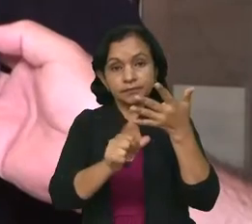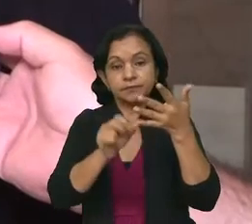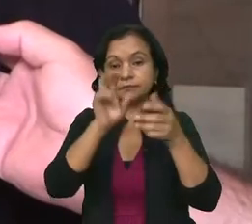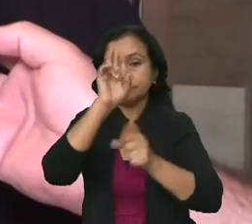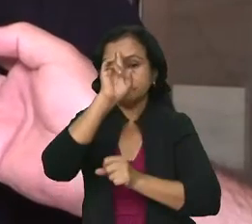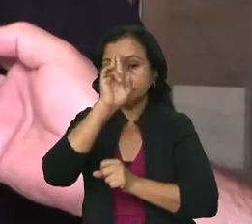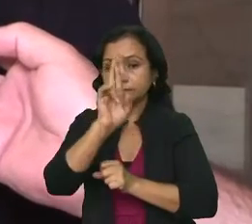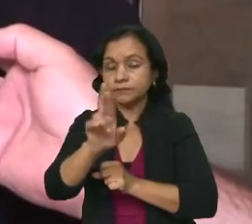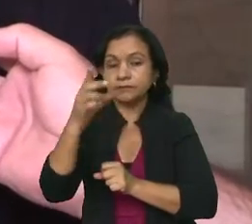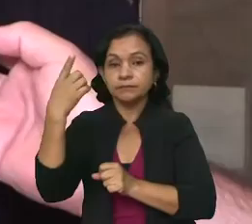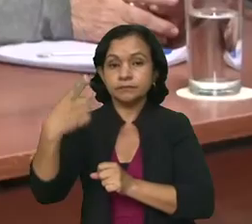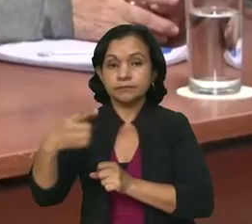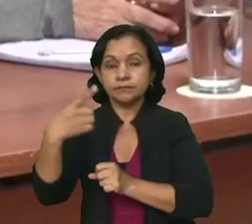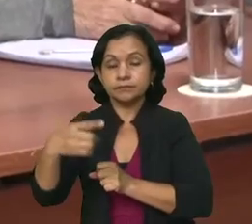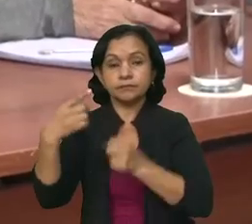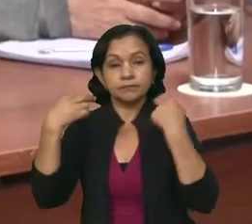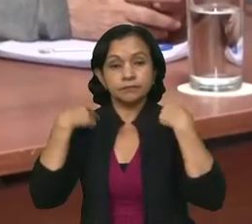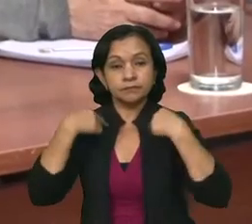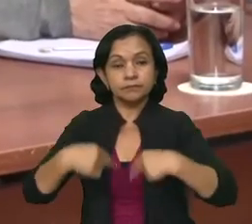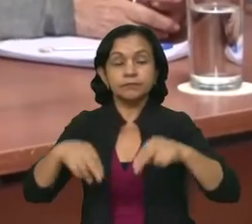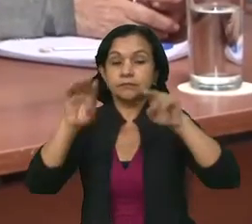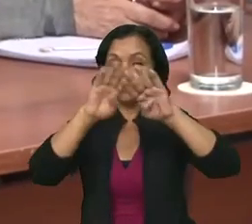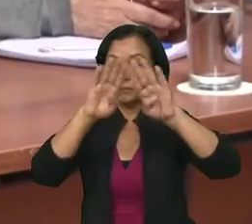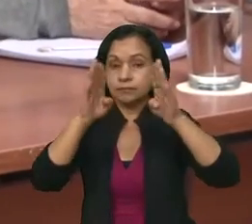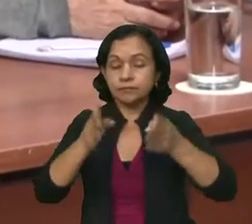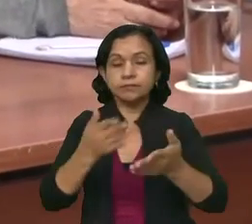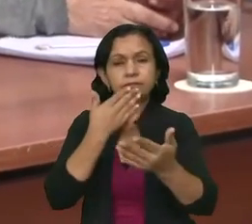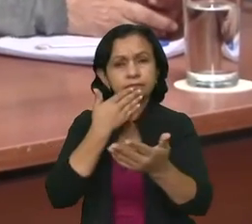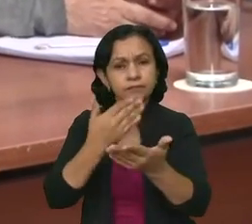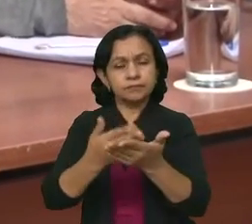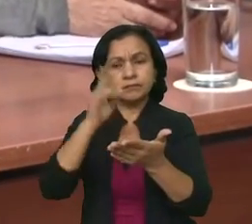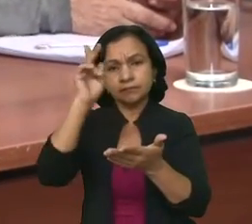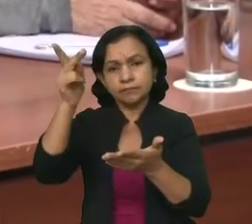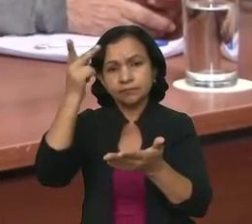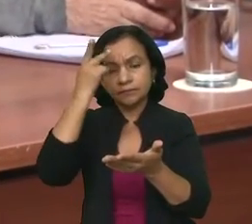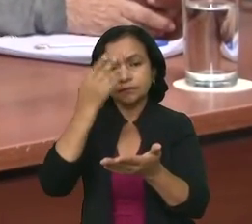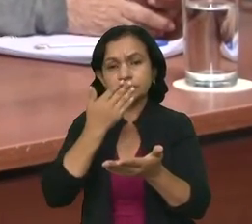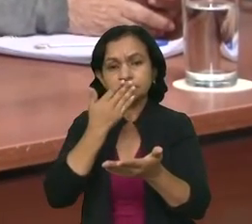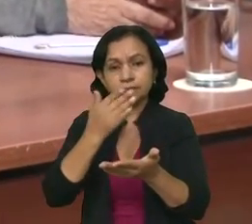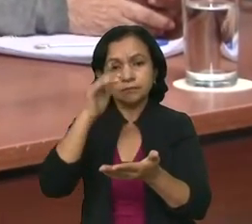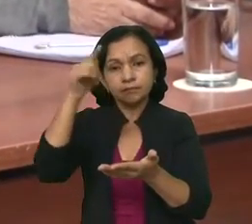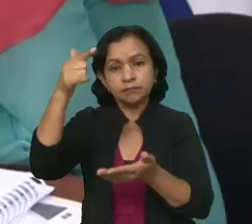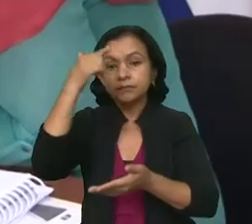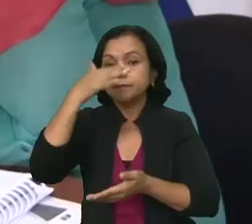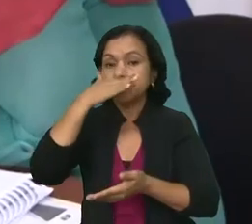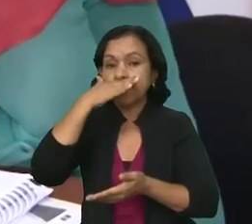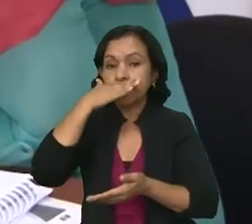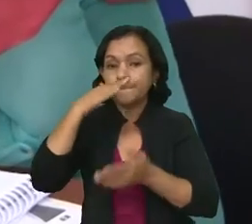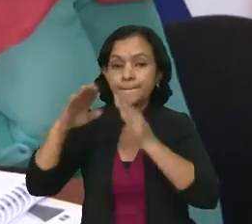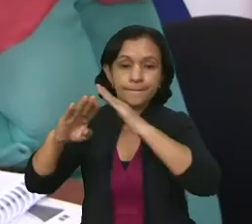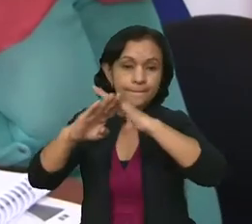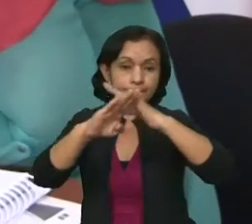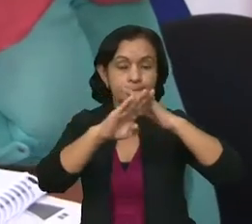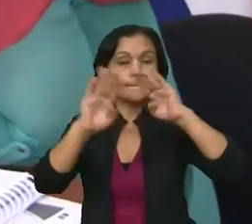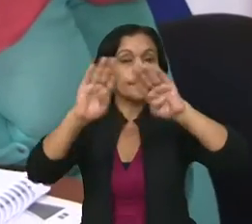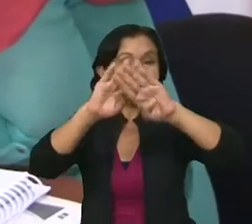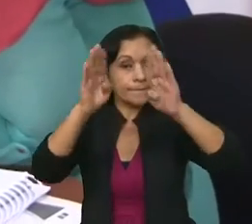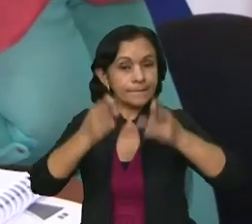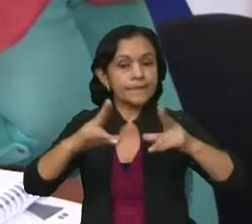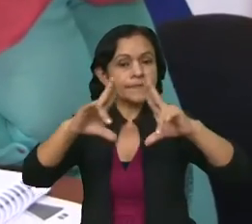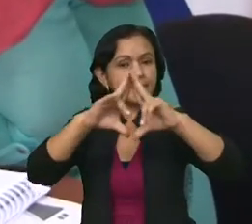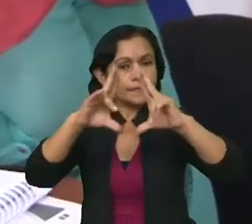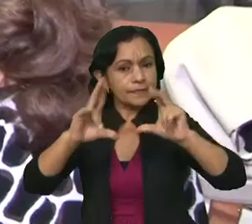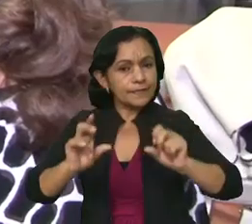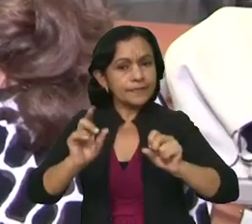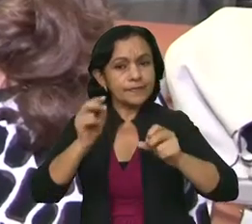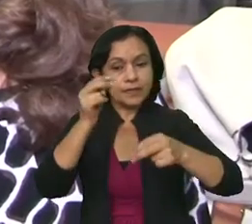respeto de los derechos humanos de las mujeres. Gracias a la política del buen gobierno sandinista para la prevención de la violencia contra la mujer, Nicaragua se